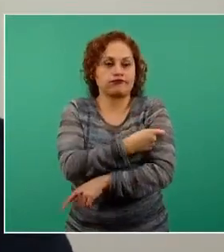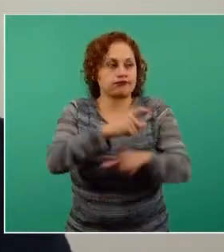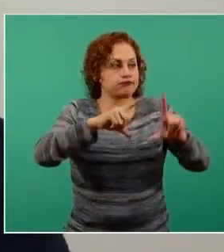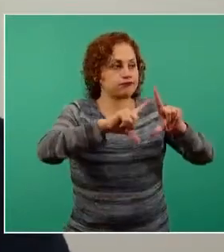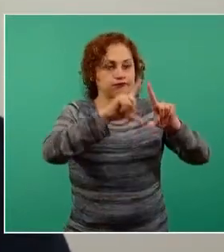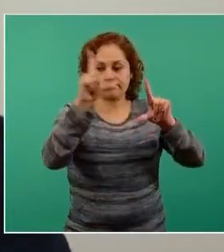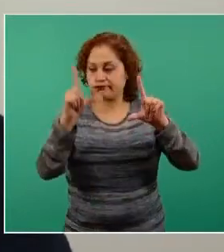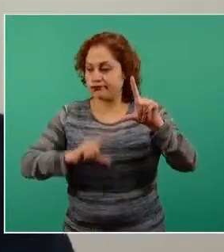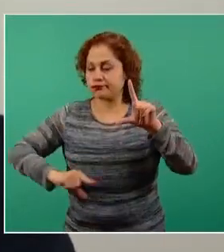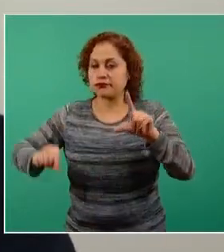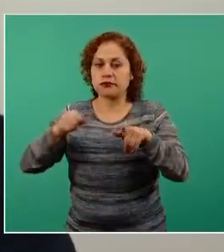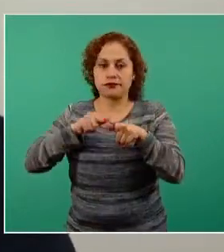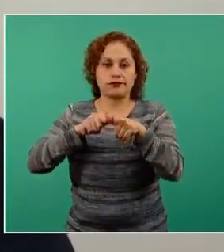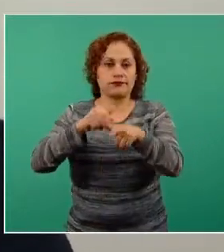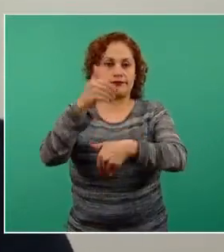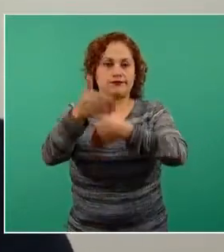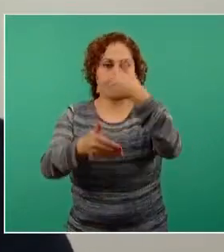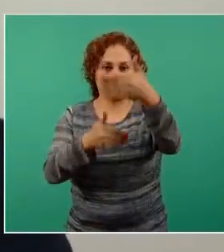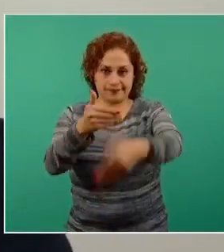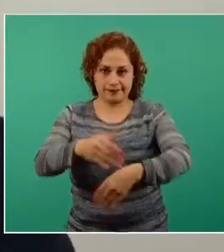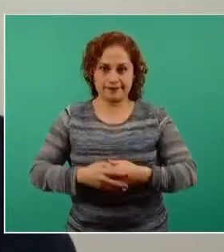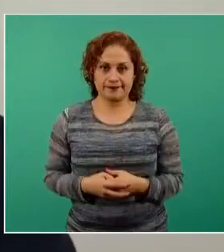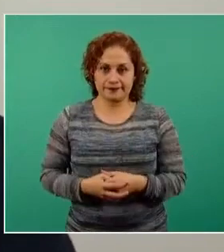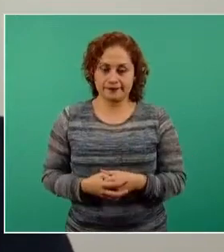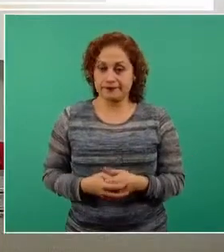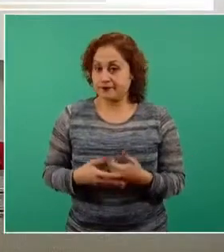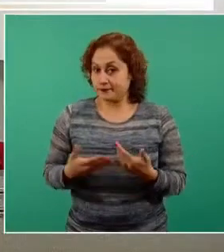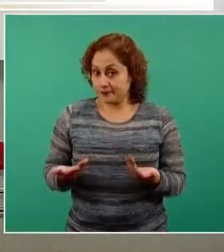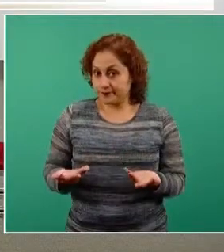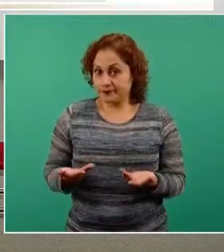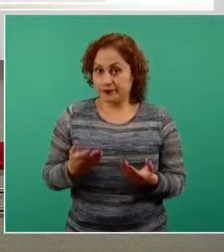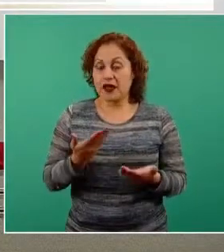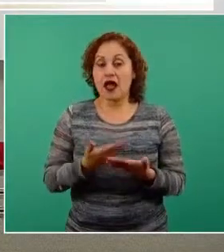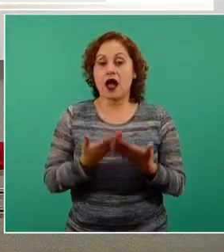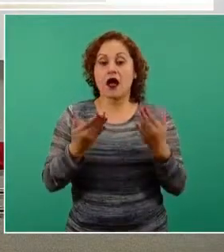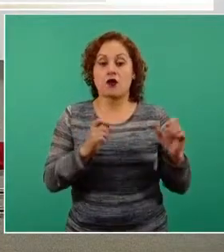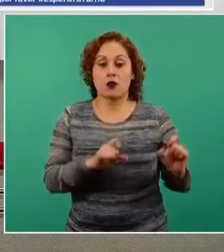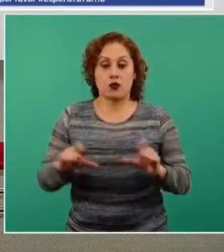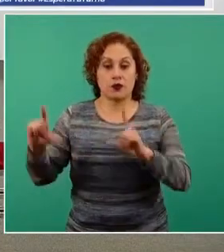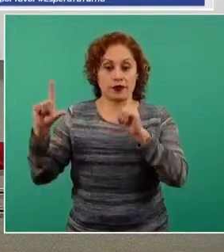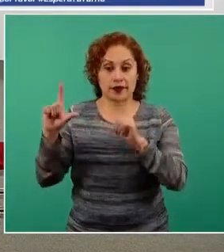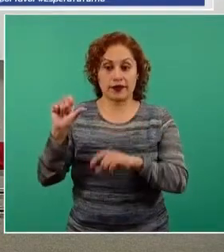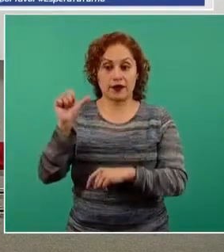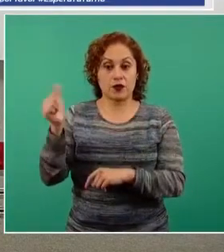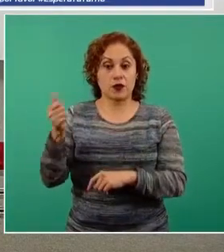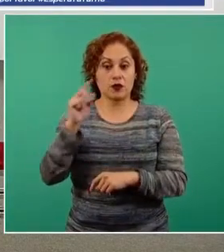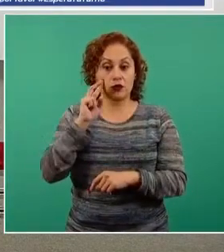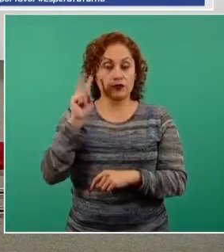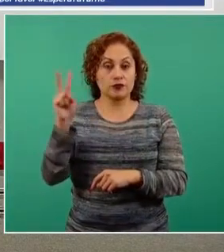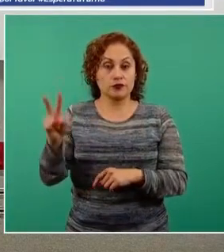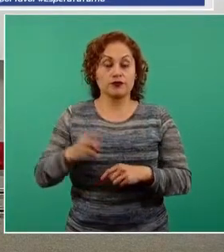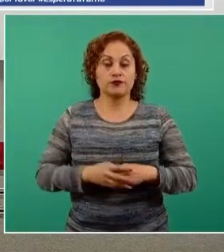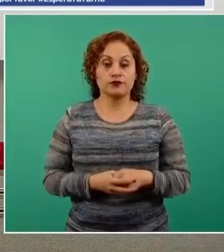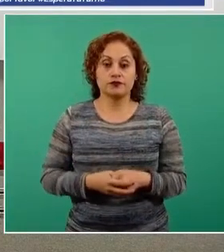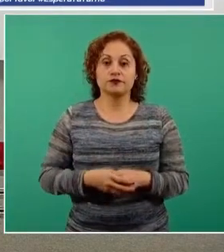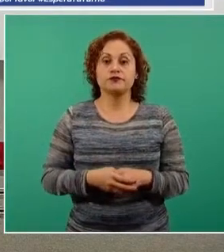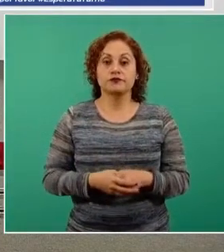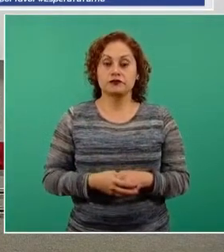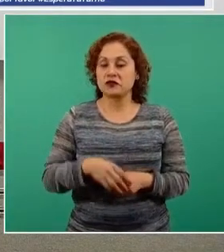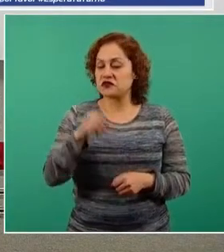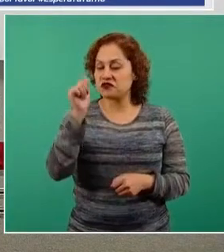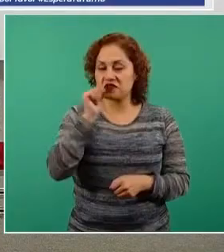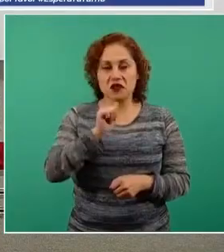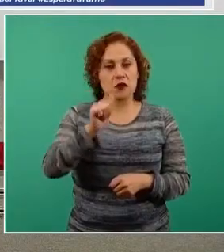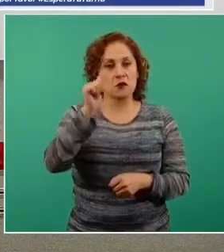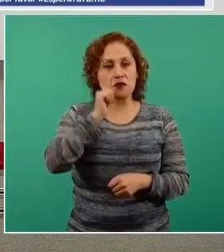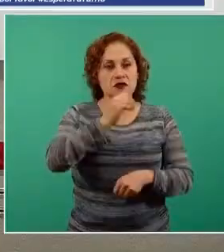de vacunación. Y por esa misma razón, si nos permiten la siguiente diapositiva, es que siempre también estamos haciendo el llamado